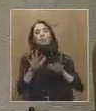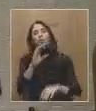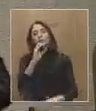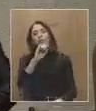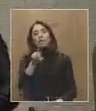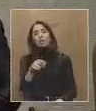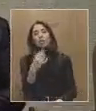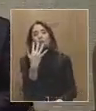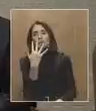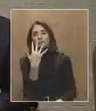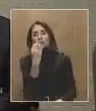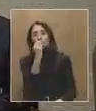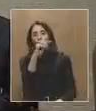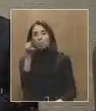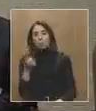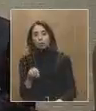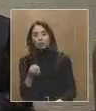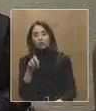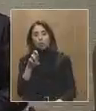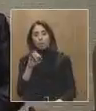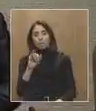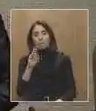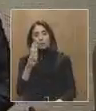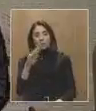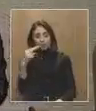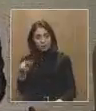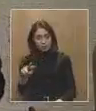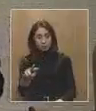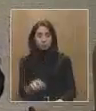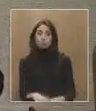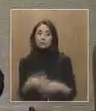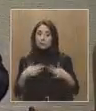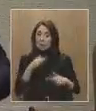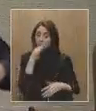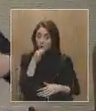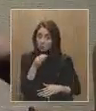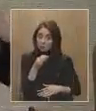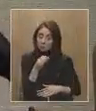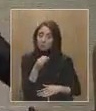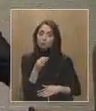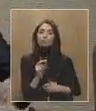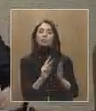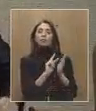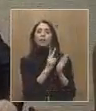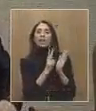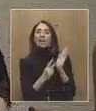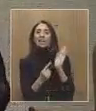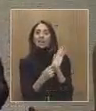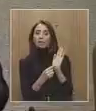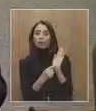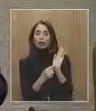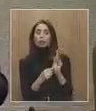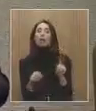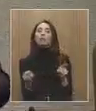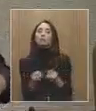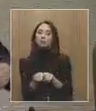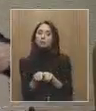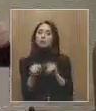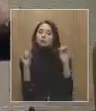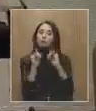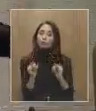de 0,5% del PIB. Dicho esto, la reforma, de todos